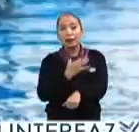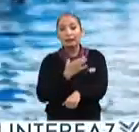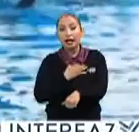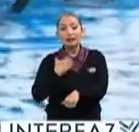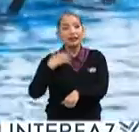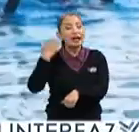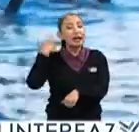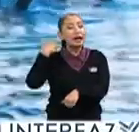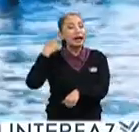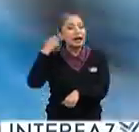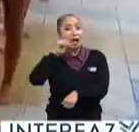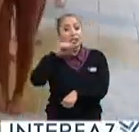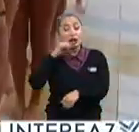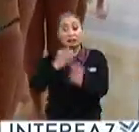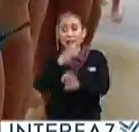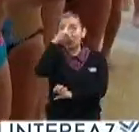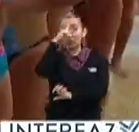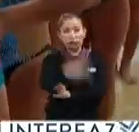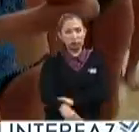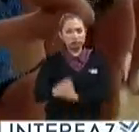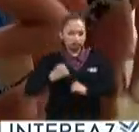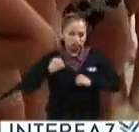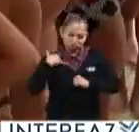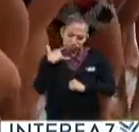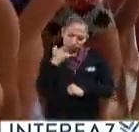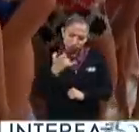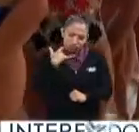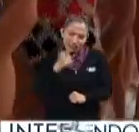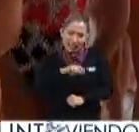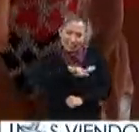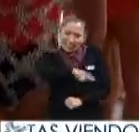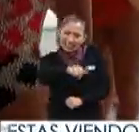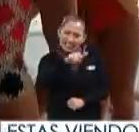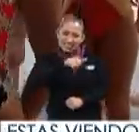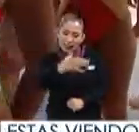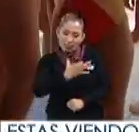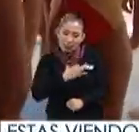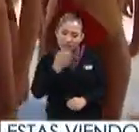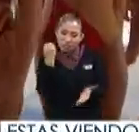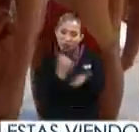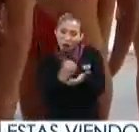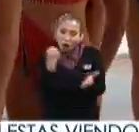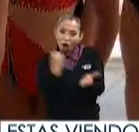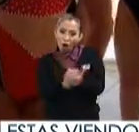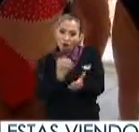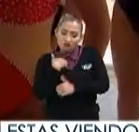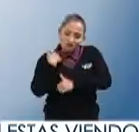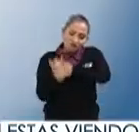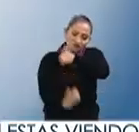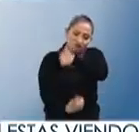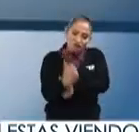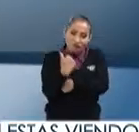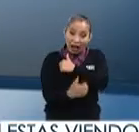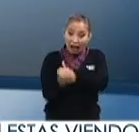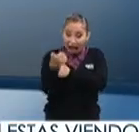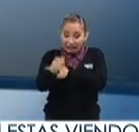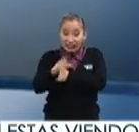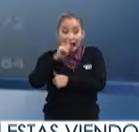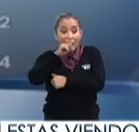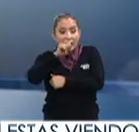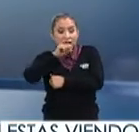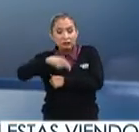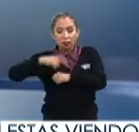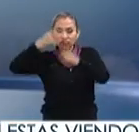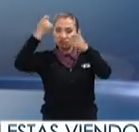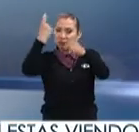El Estado de México no dio tregua al quedarse con las 16 medallas de oro que estuvieron en disputa. De esta manera, Jalisco